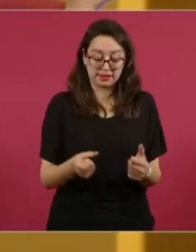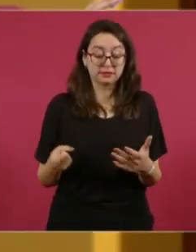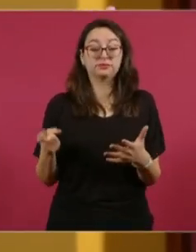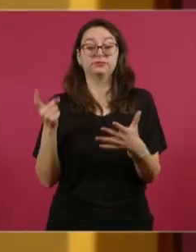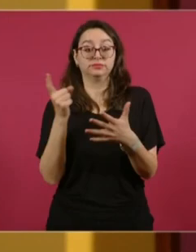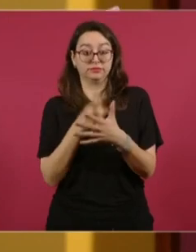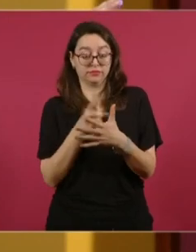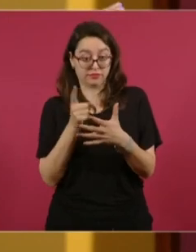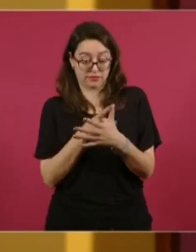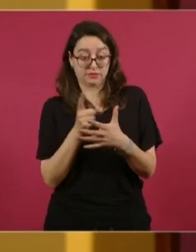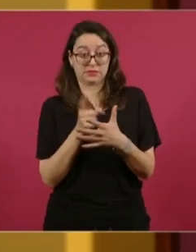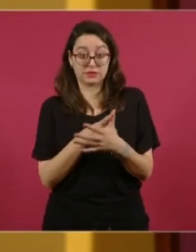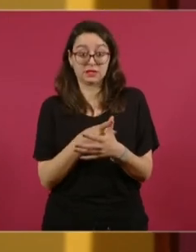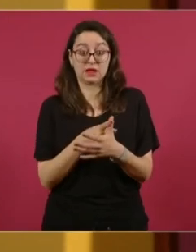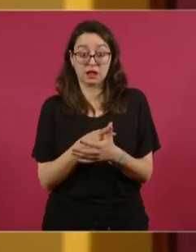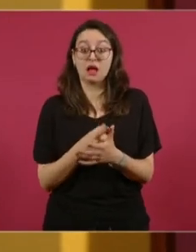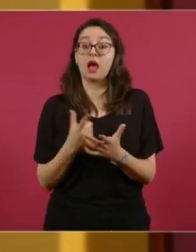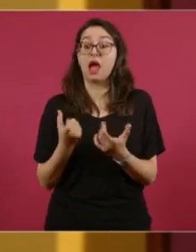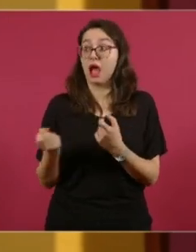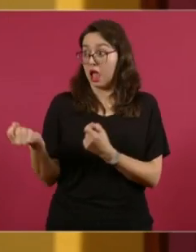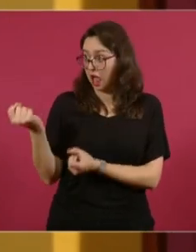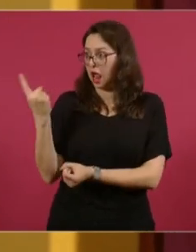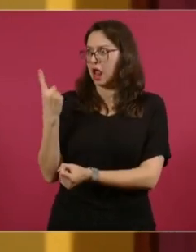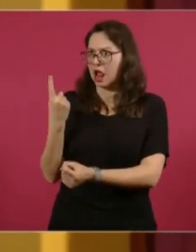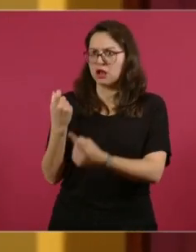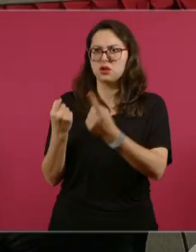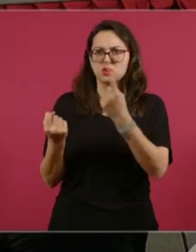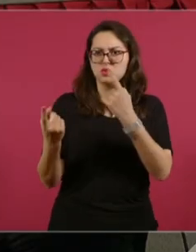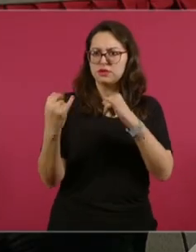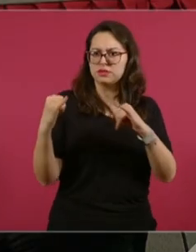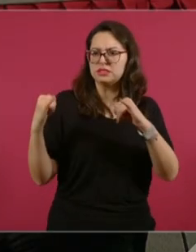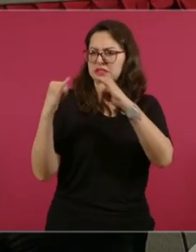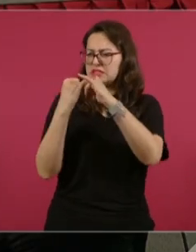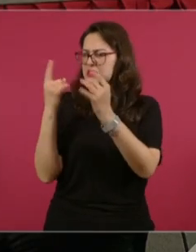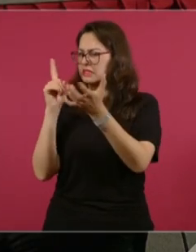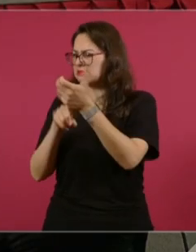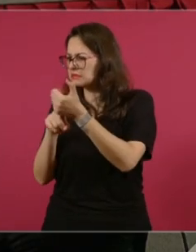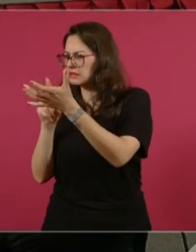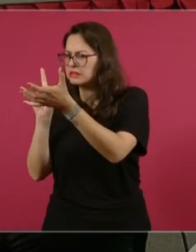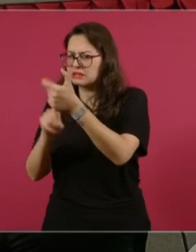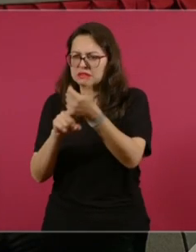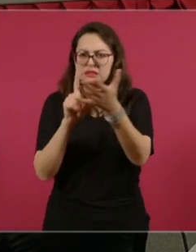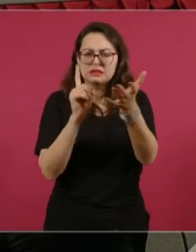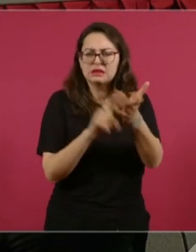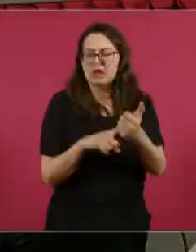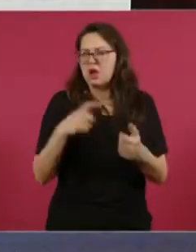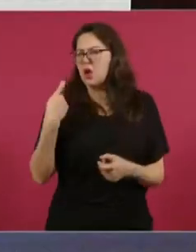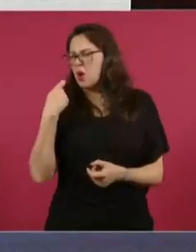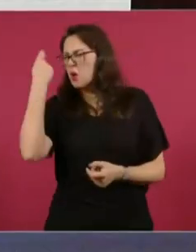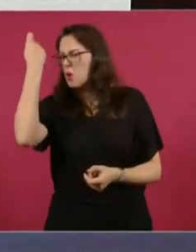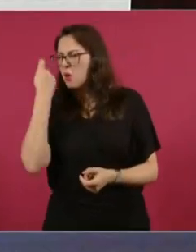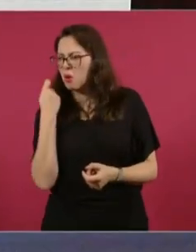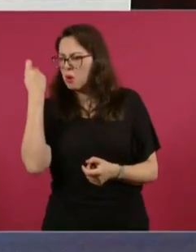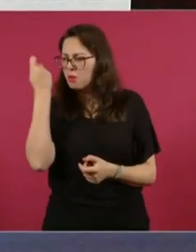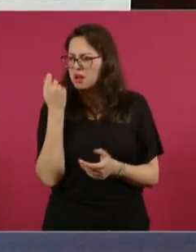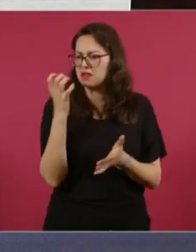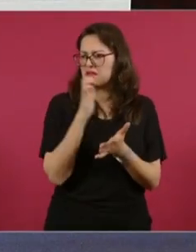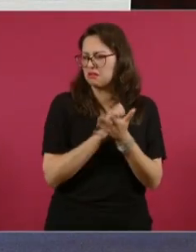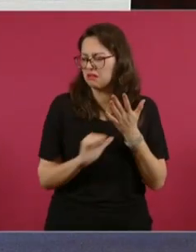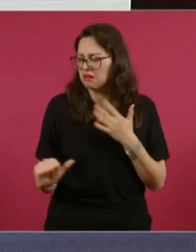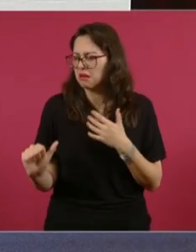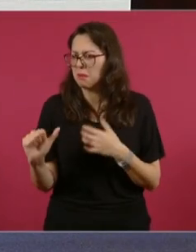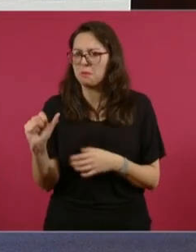que todavía vemos en algunas dependencias de jubilaciones, pensiones, retiros